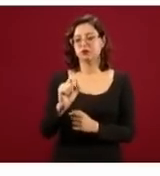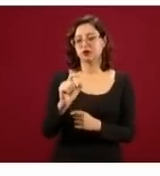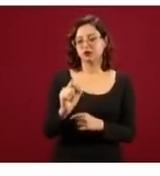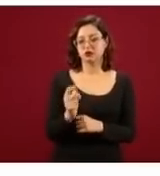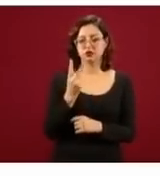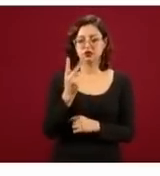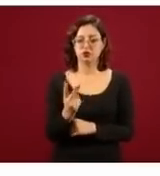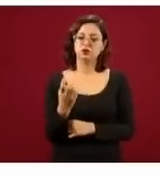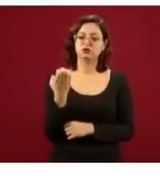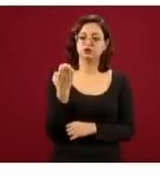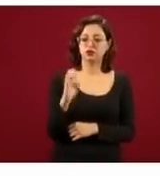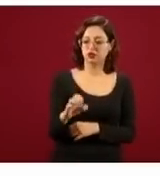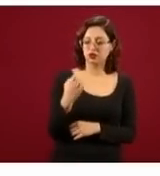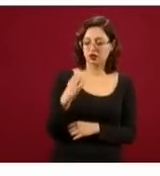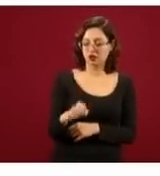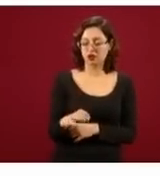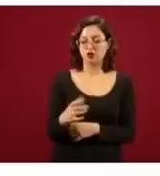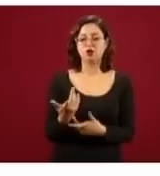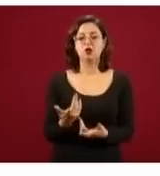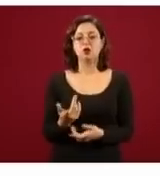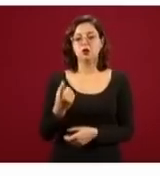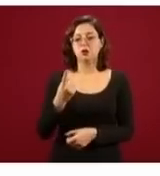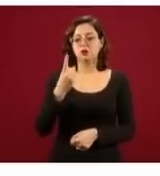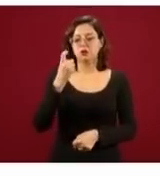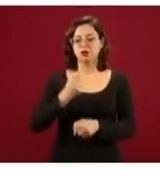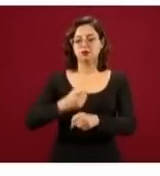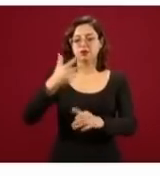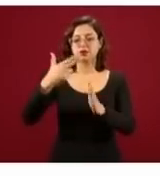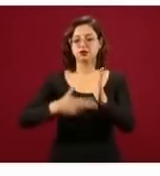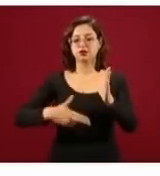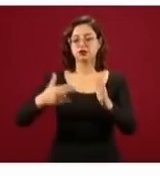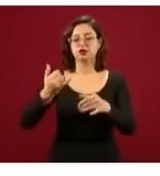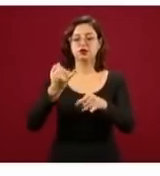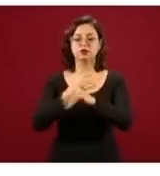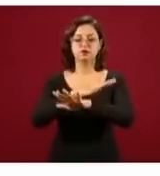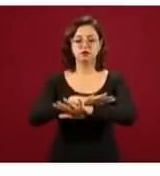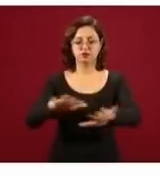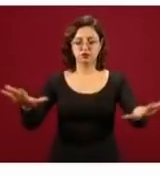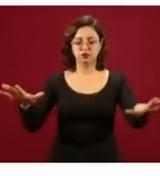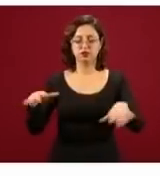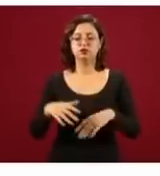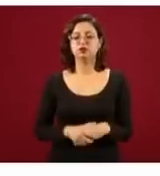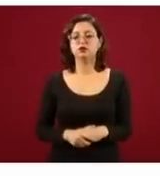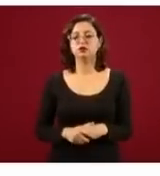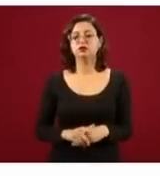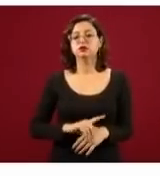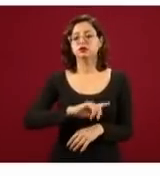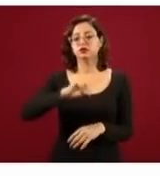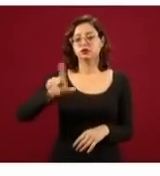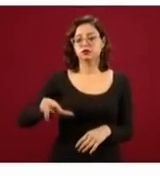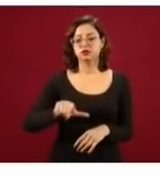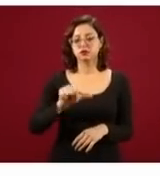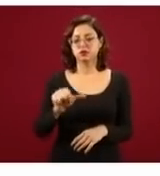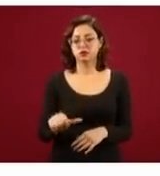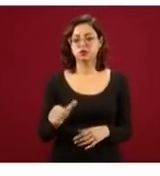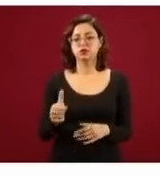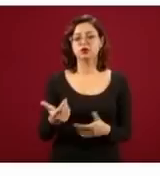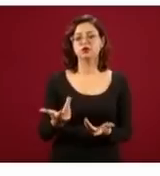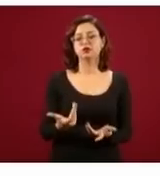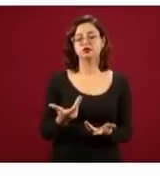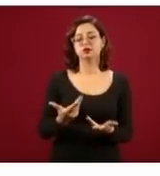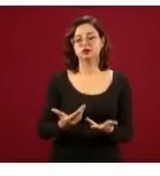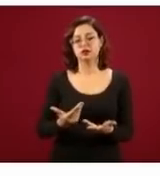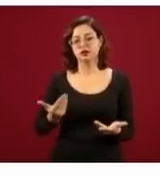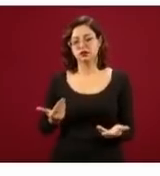realizó el primer taller informativo. El día 10 salieron los primeros dos tramos, las prebases. Anoche